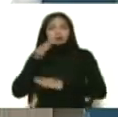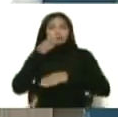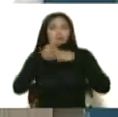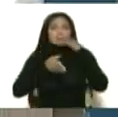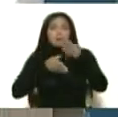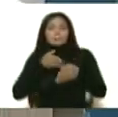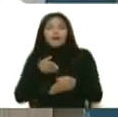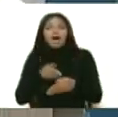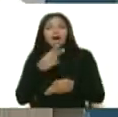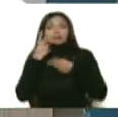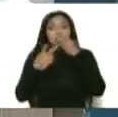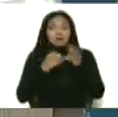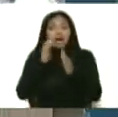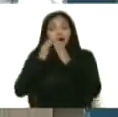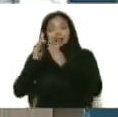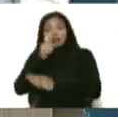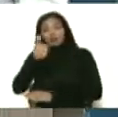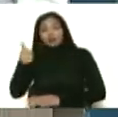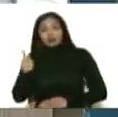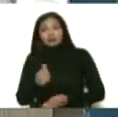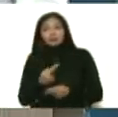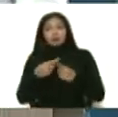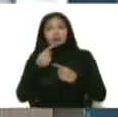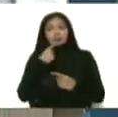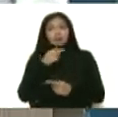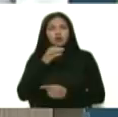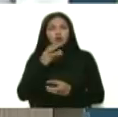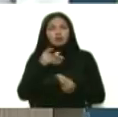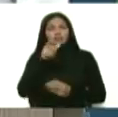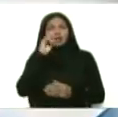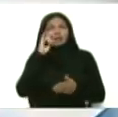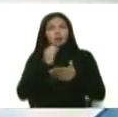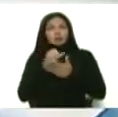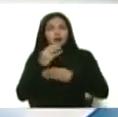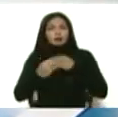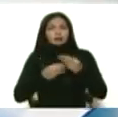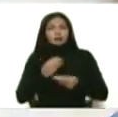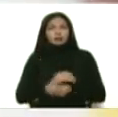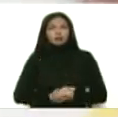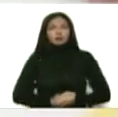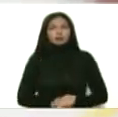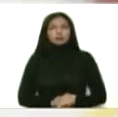visitar casa por casa, pero por lo menos digan la cantidad de pruebas que hemos hecho.